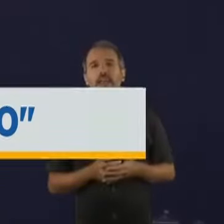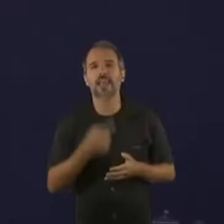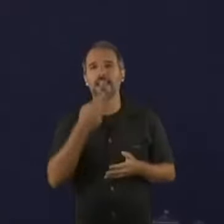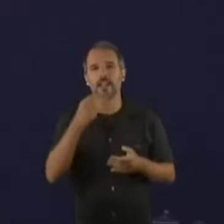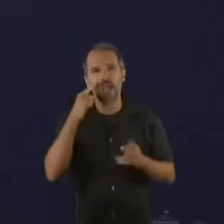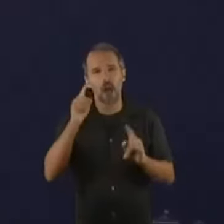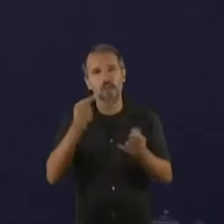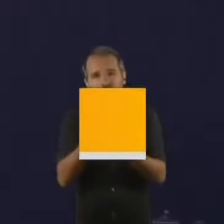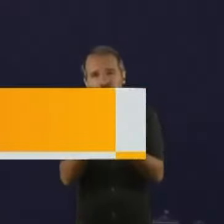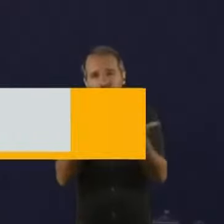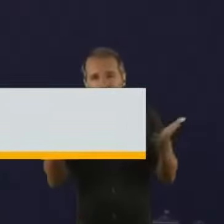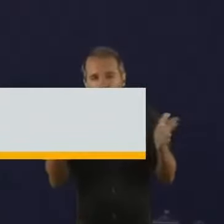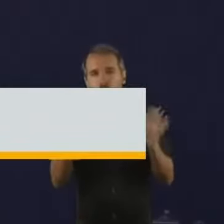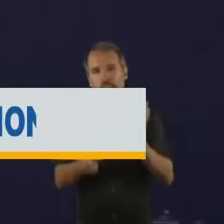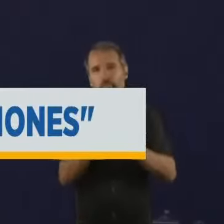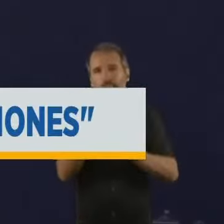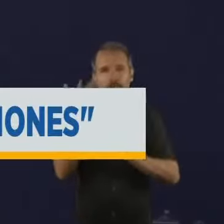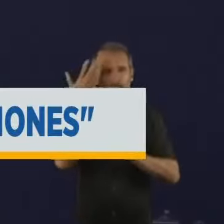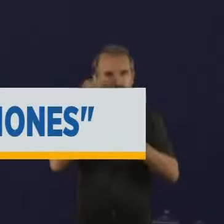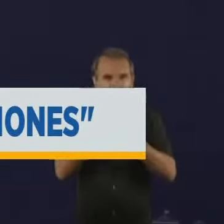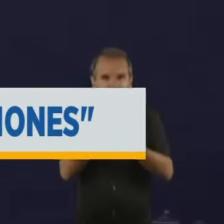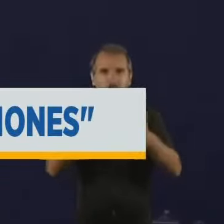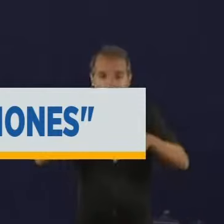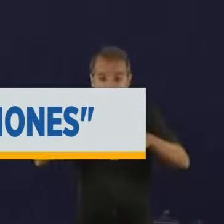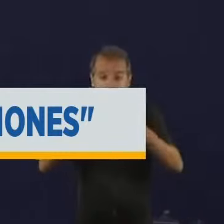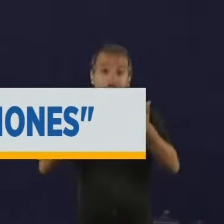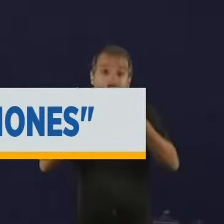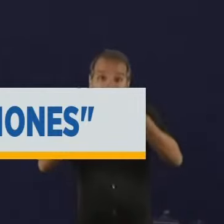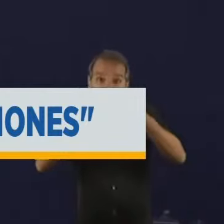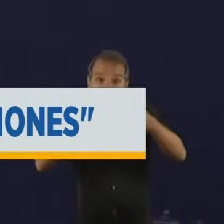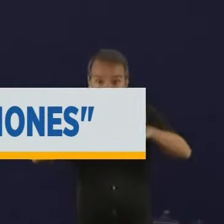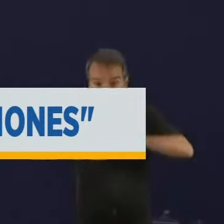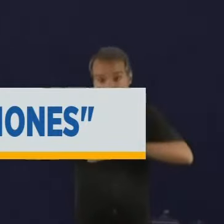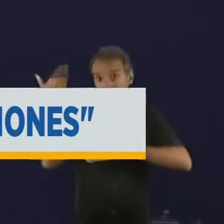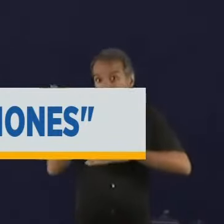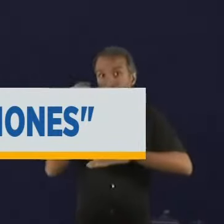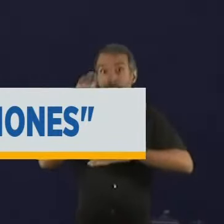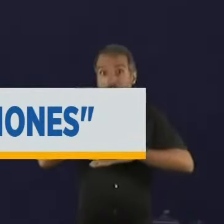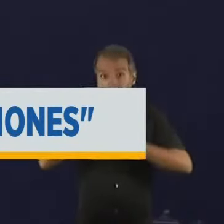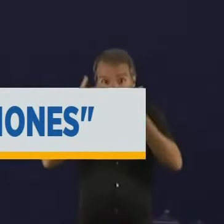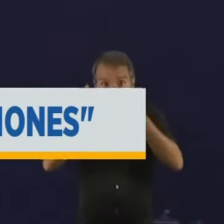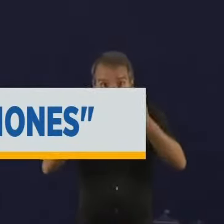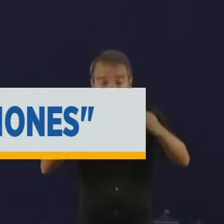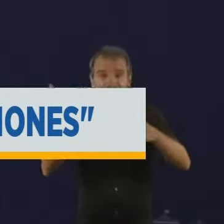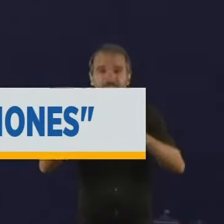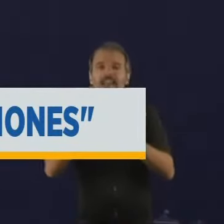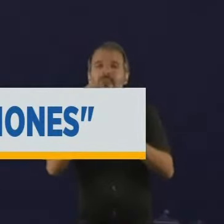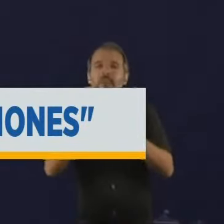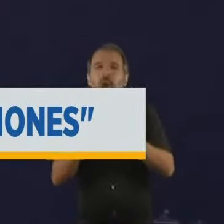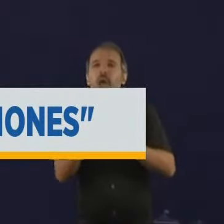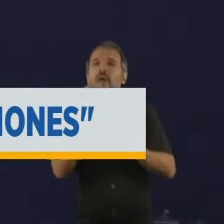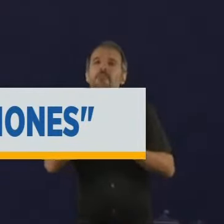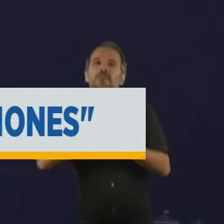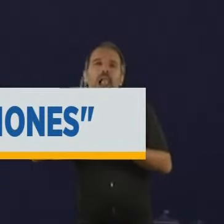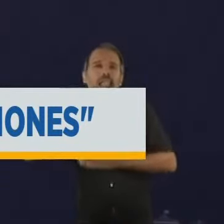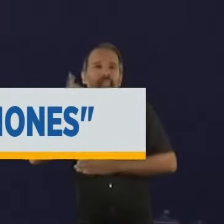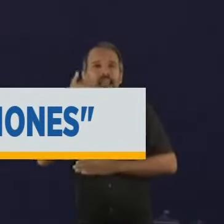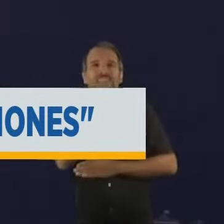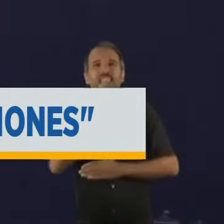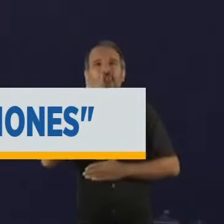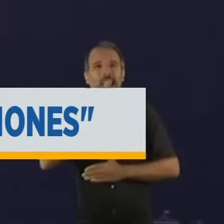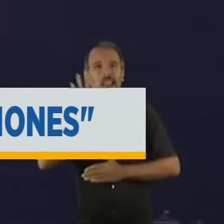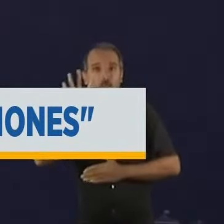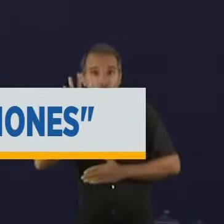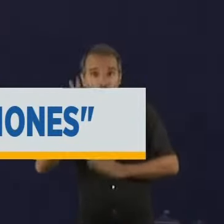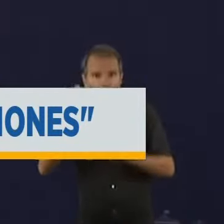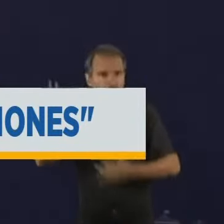se ha hecho público por las redes sociales, quedó abierta desde este martes la línea 134 a